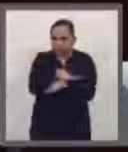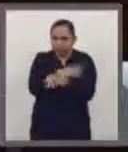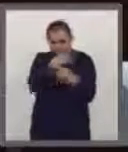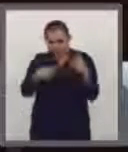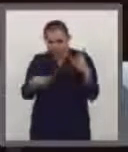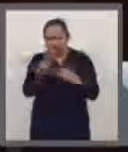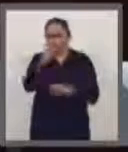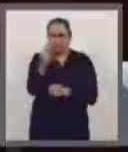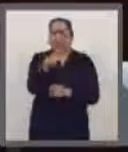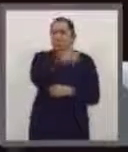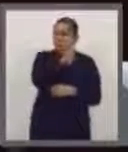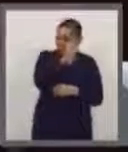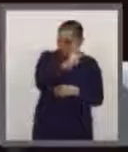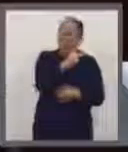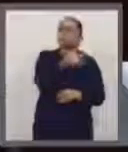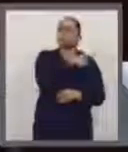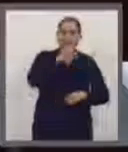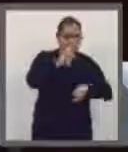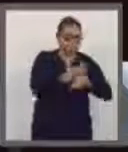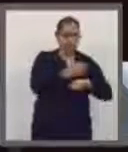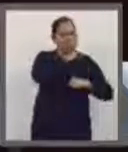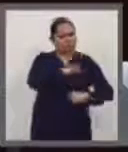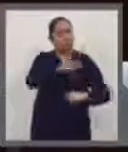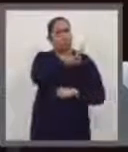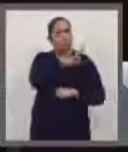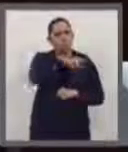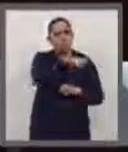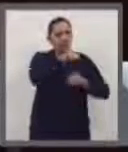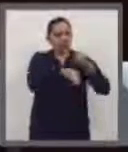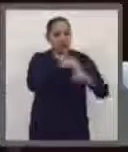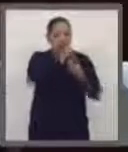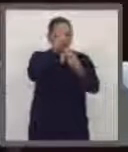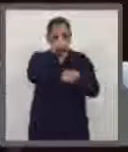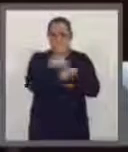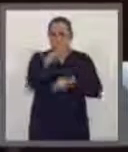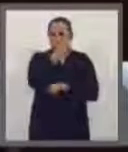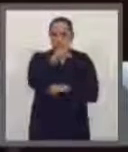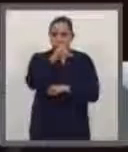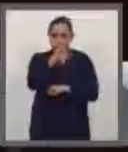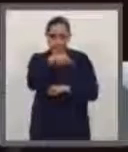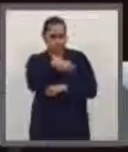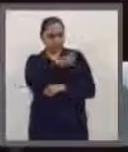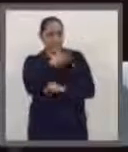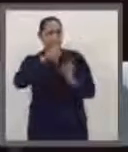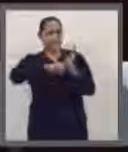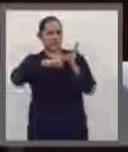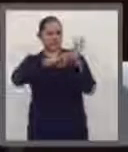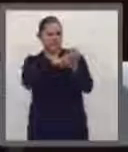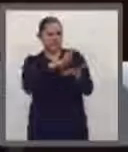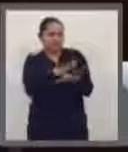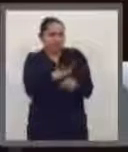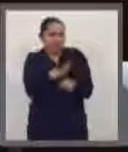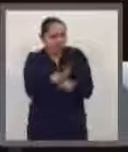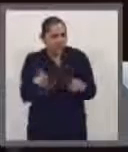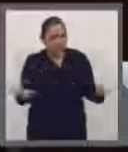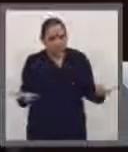su facultad, de elaborar el acuerdo 286 y de modificarlo. Y